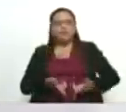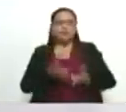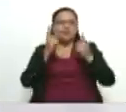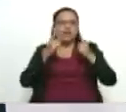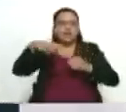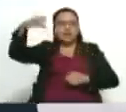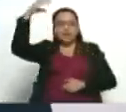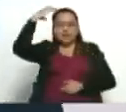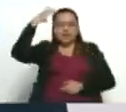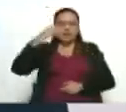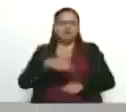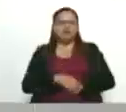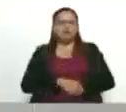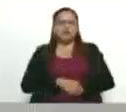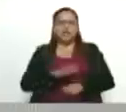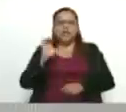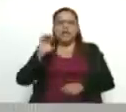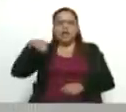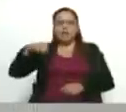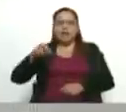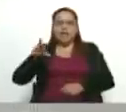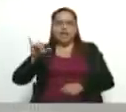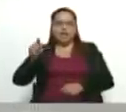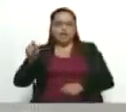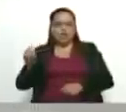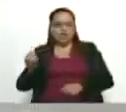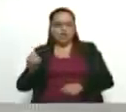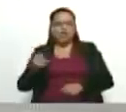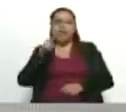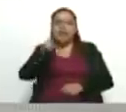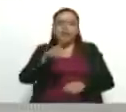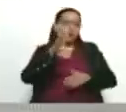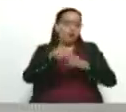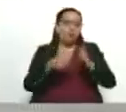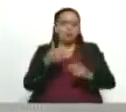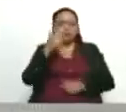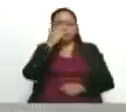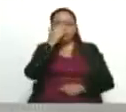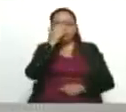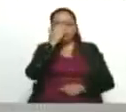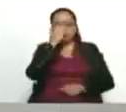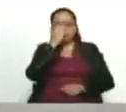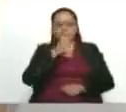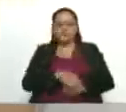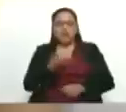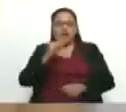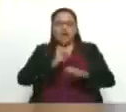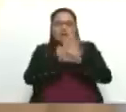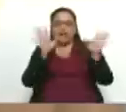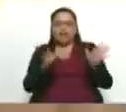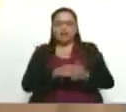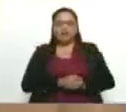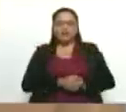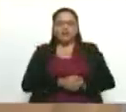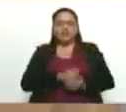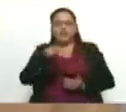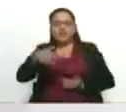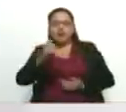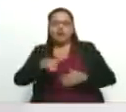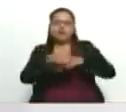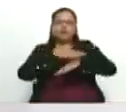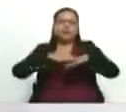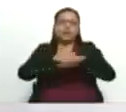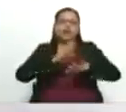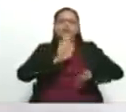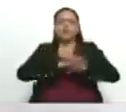rey emérito es rolo de ladrón. Está condenado, están los crímenes, fue perdonado por ser rey